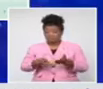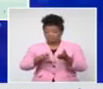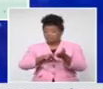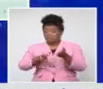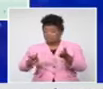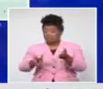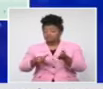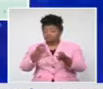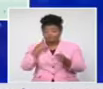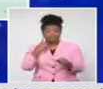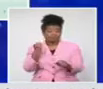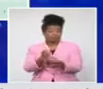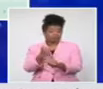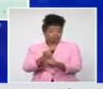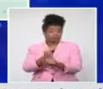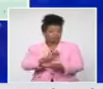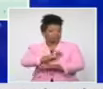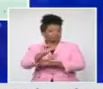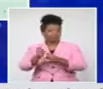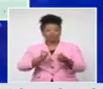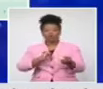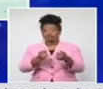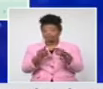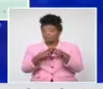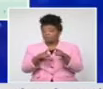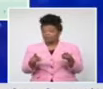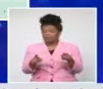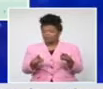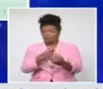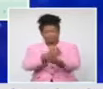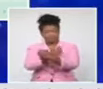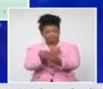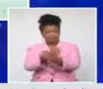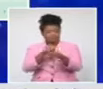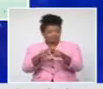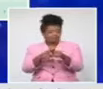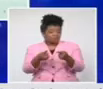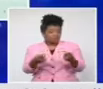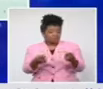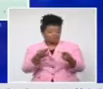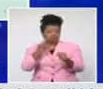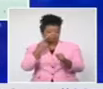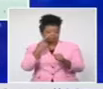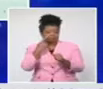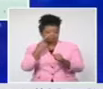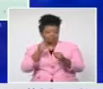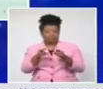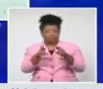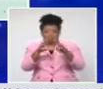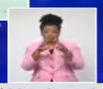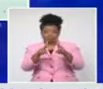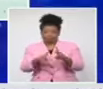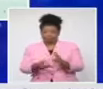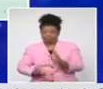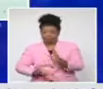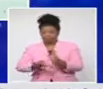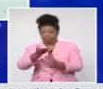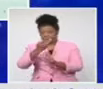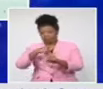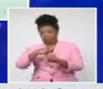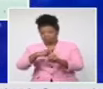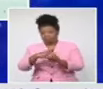que logra controlar, pero que tiene mucho riesgo, y lo evidencia el número de casos que se vienen